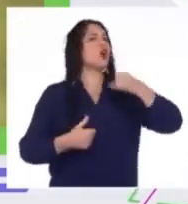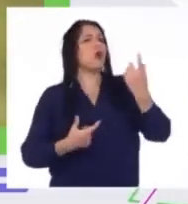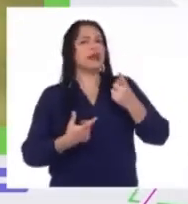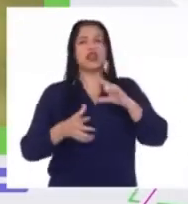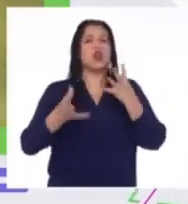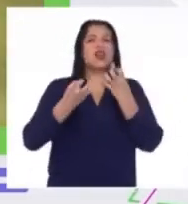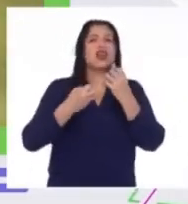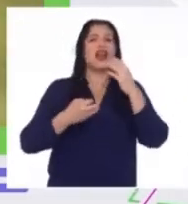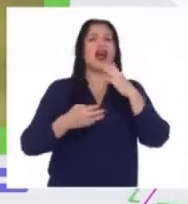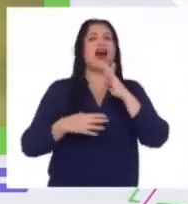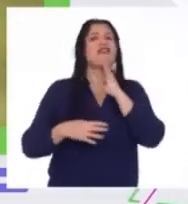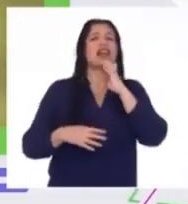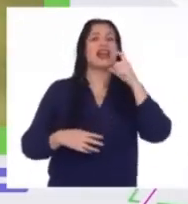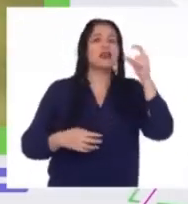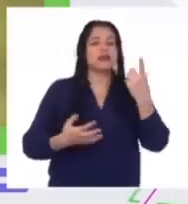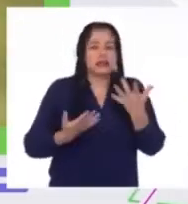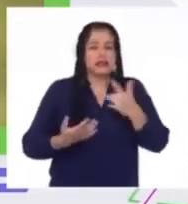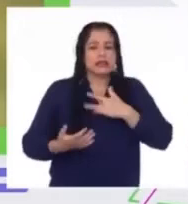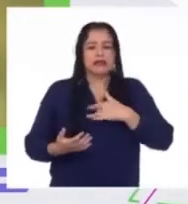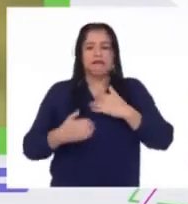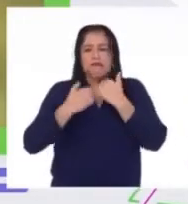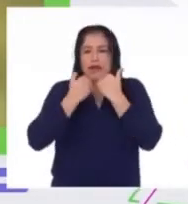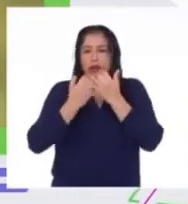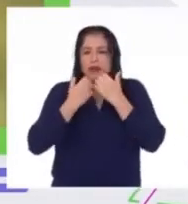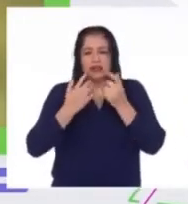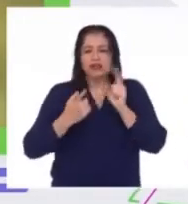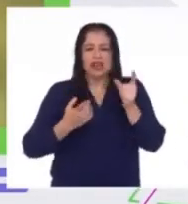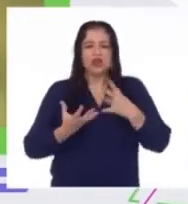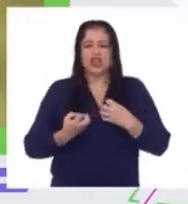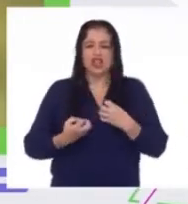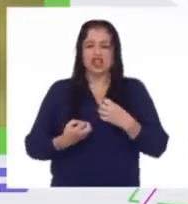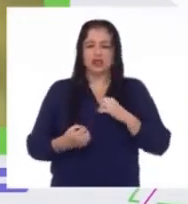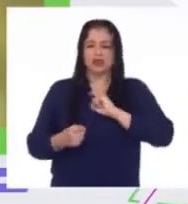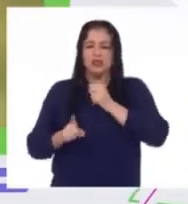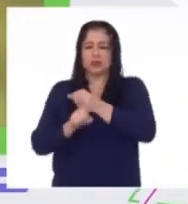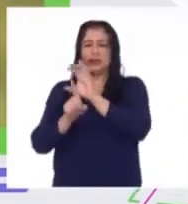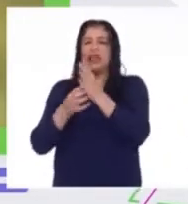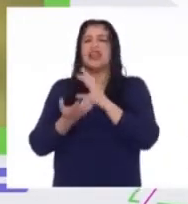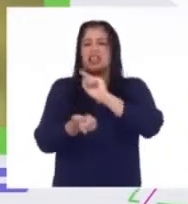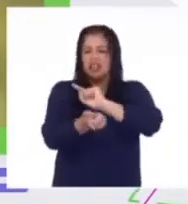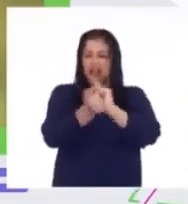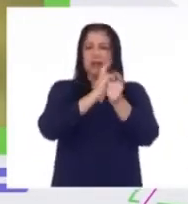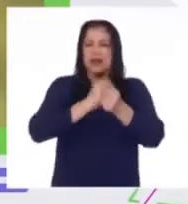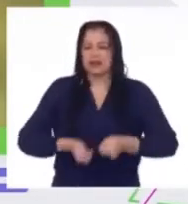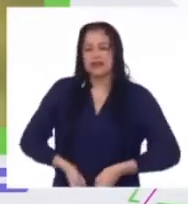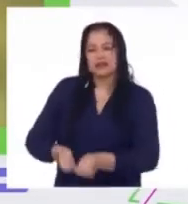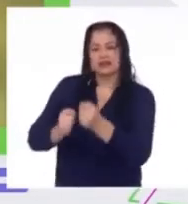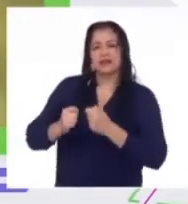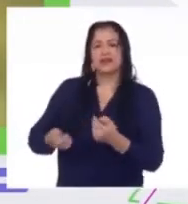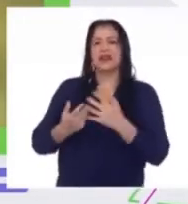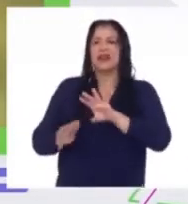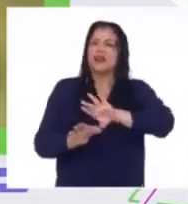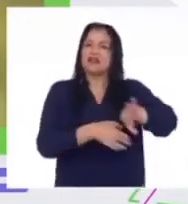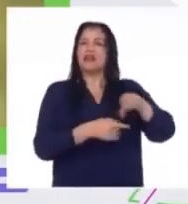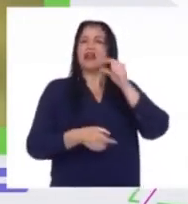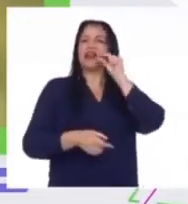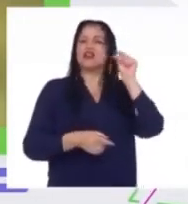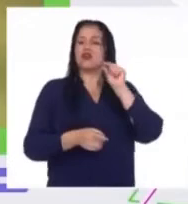tienen vergüenza. Ya no quieren hacer, por ejemplo, nativos ya. Ellos quieren hacer campesinos. Ya dejan un costado el quichua. No quieren aprender también